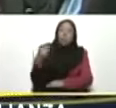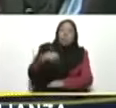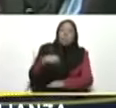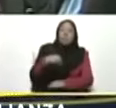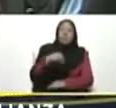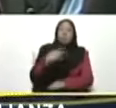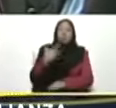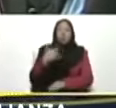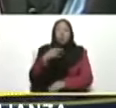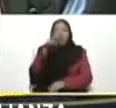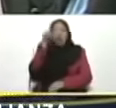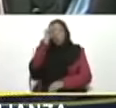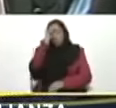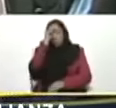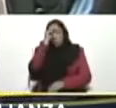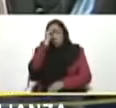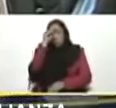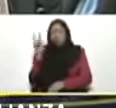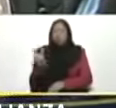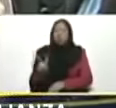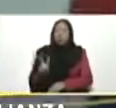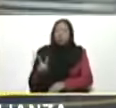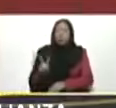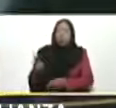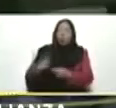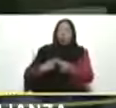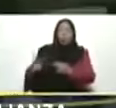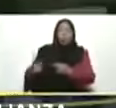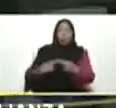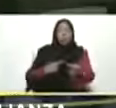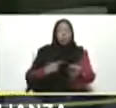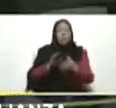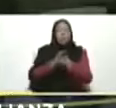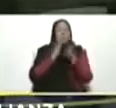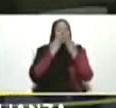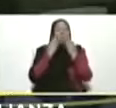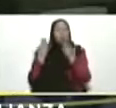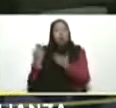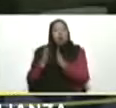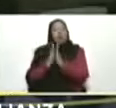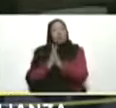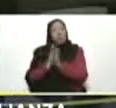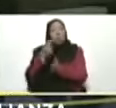entre Turquía y Venezuela. Señor Yildirim.